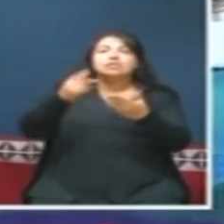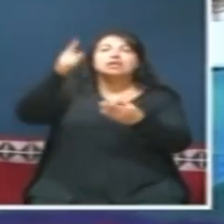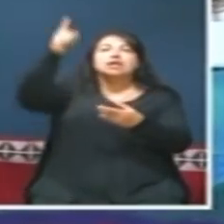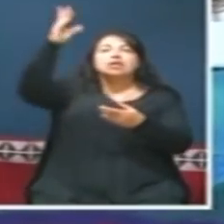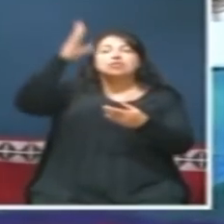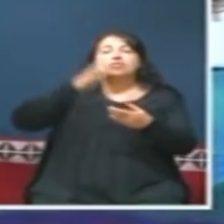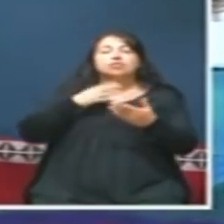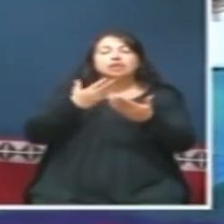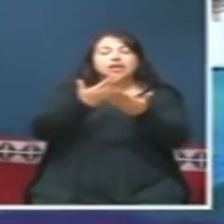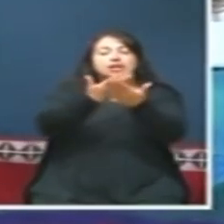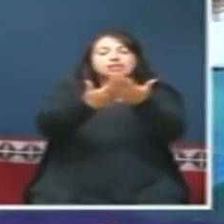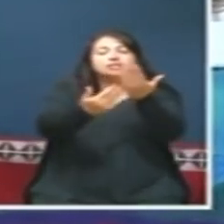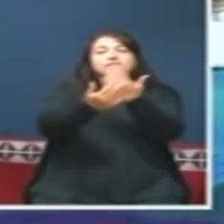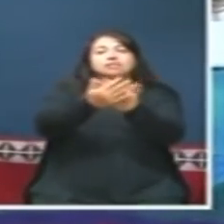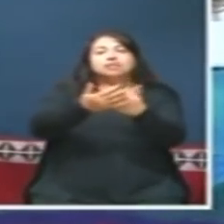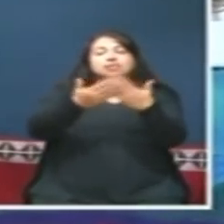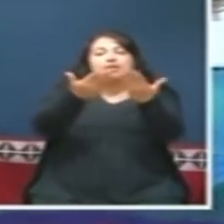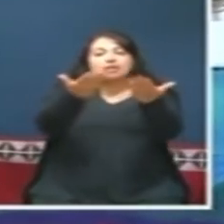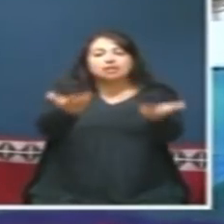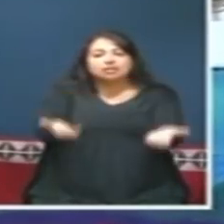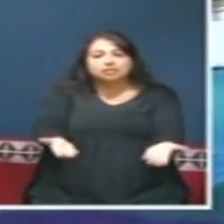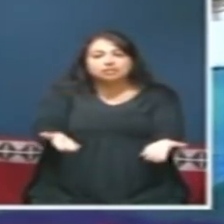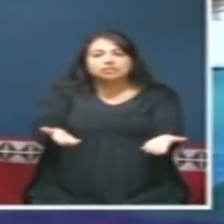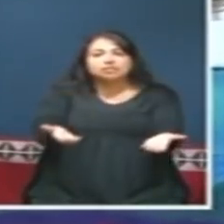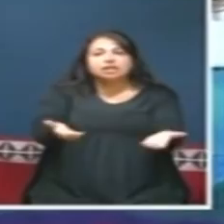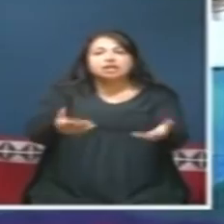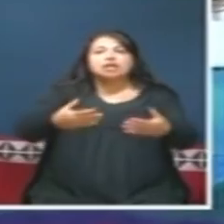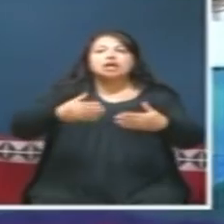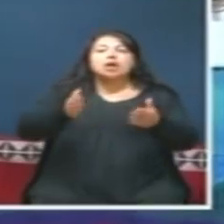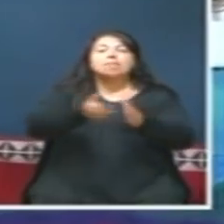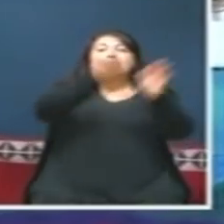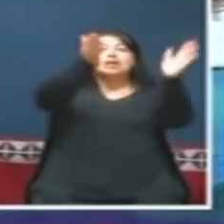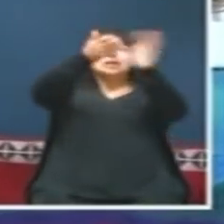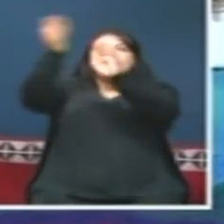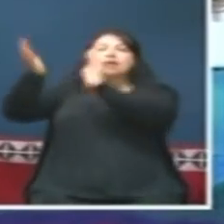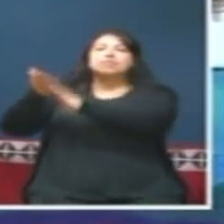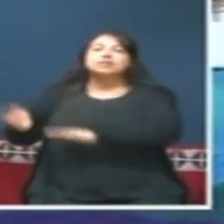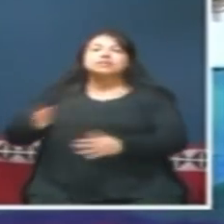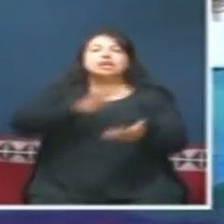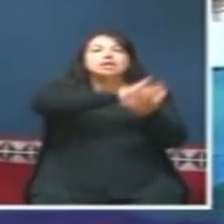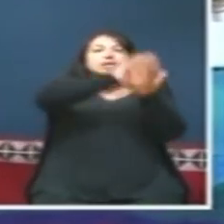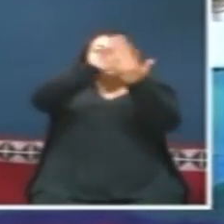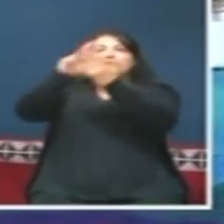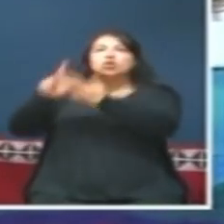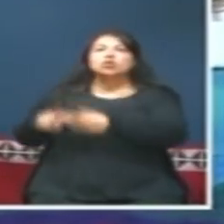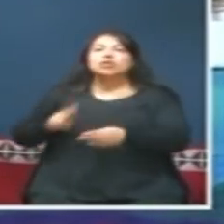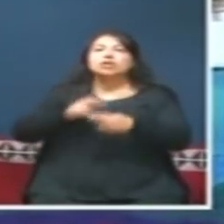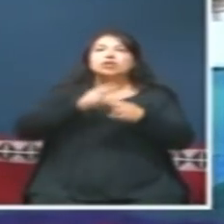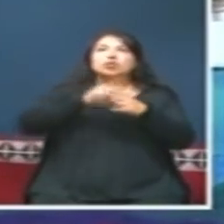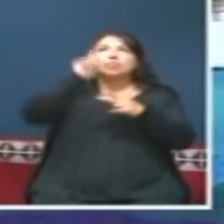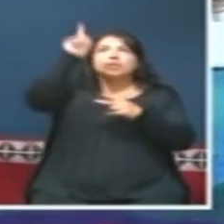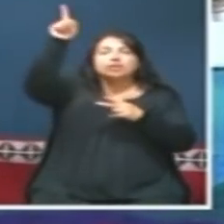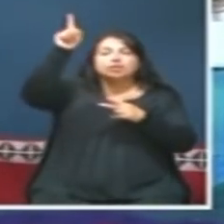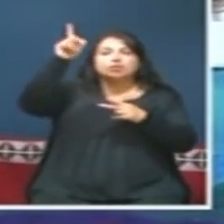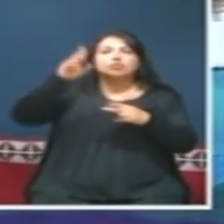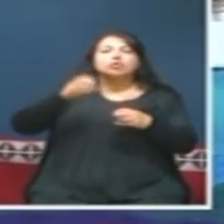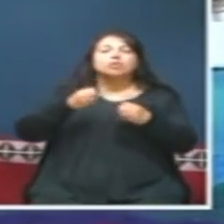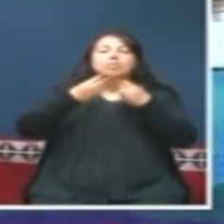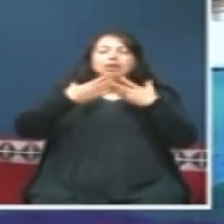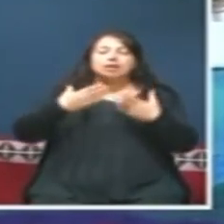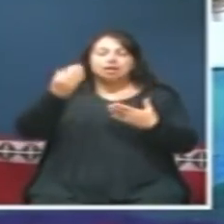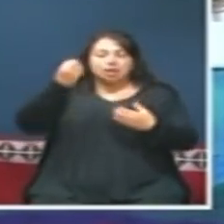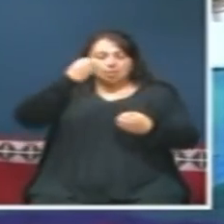tus manos este sacrificio para alabanza y gloria de su nombre, para nuestro bien y el de toda